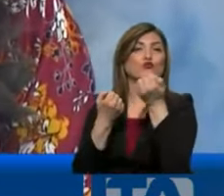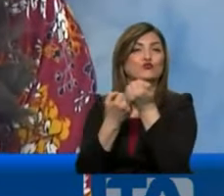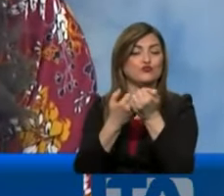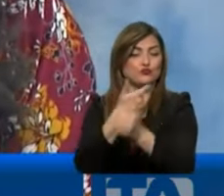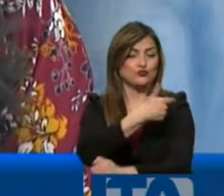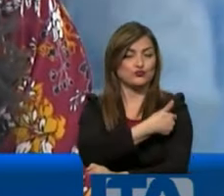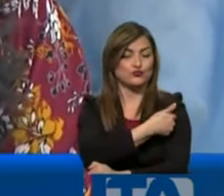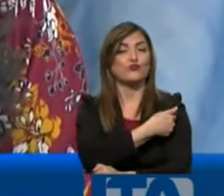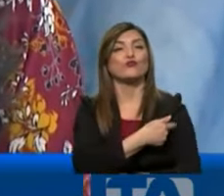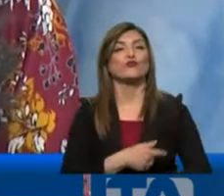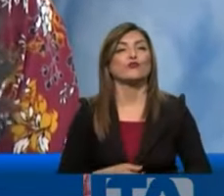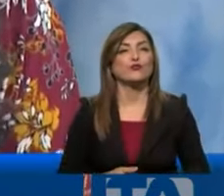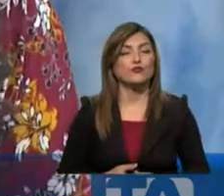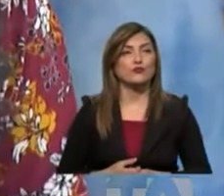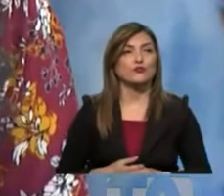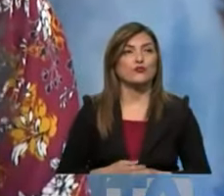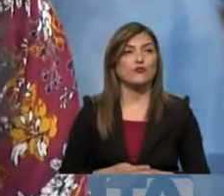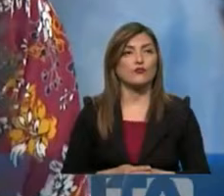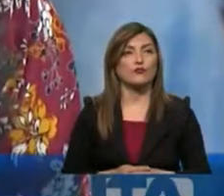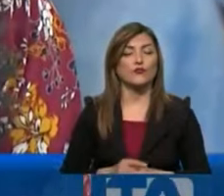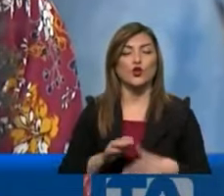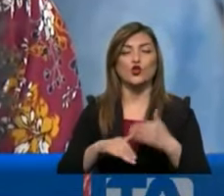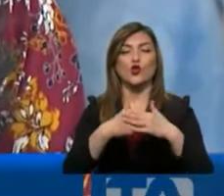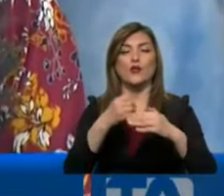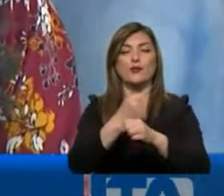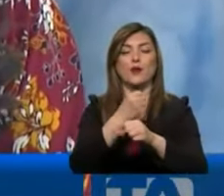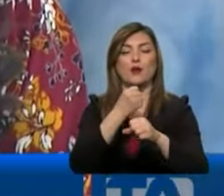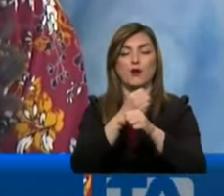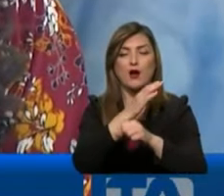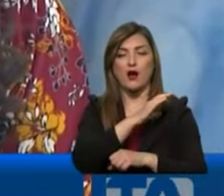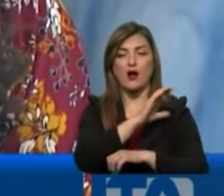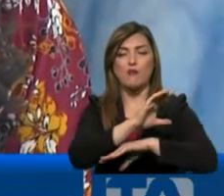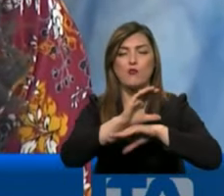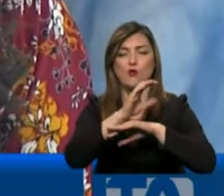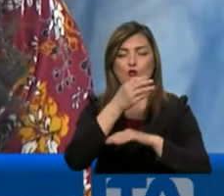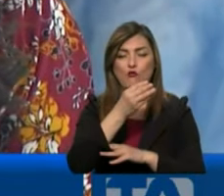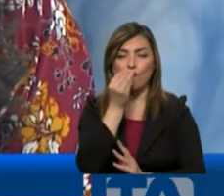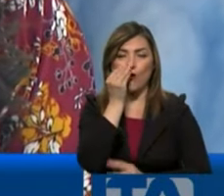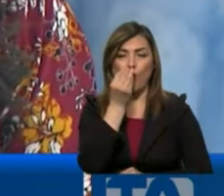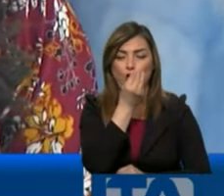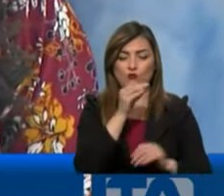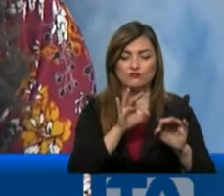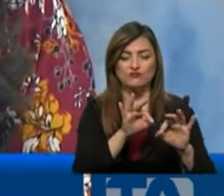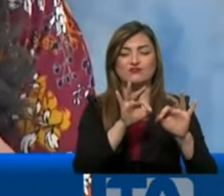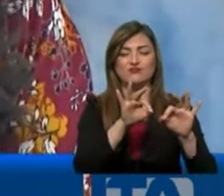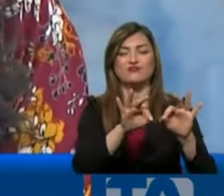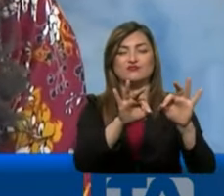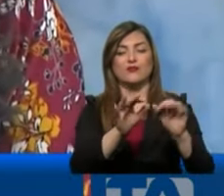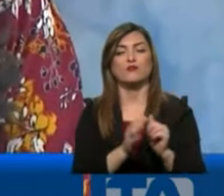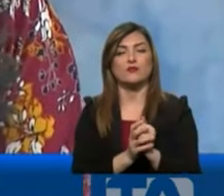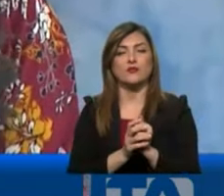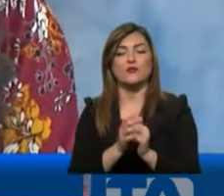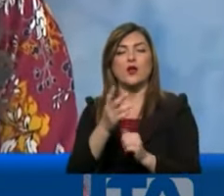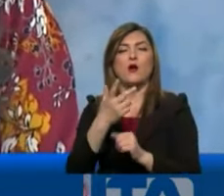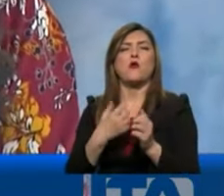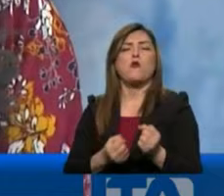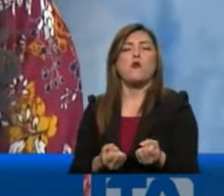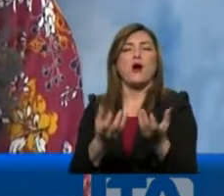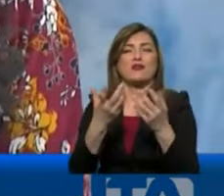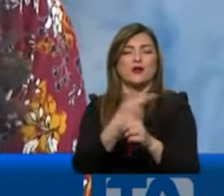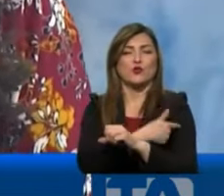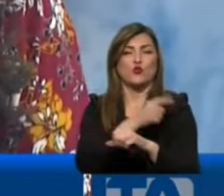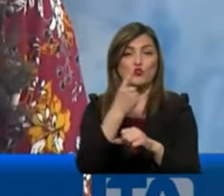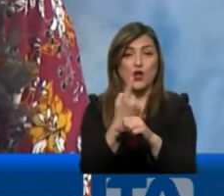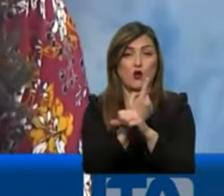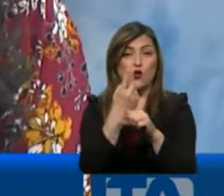proceso de inmunización del sector florícola. Ellos tienen la capacidad de inocular a cerca de 200 personas por